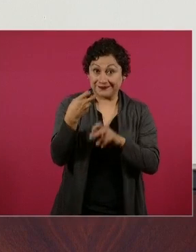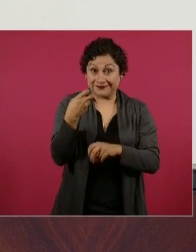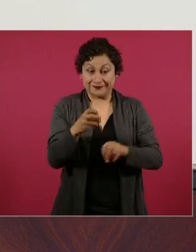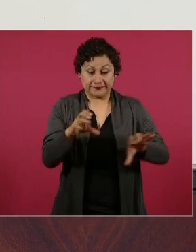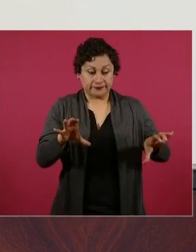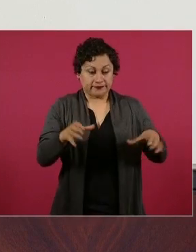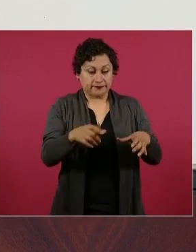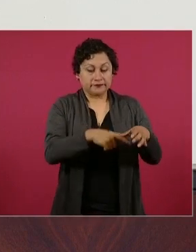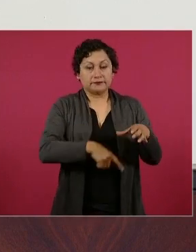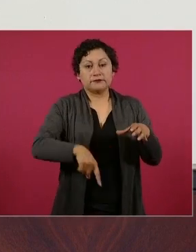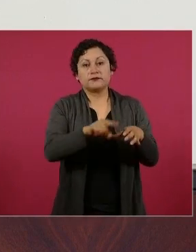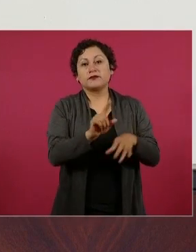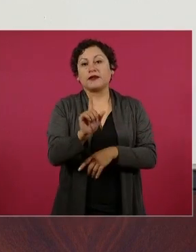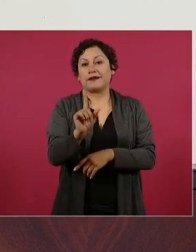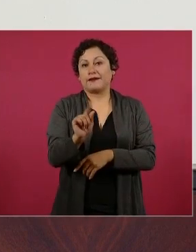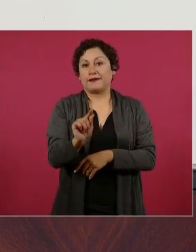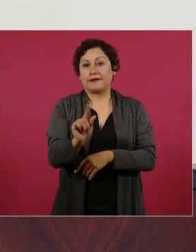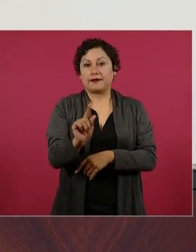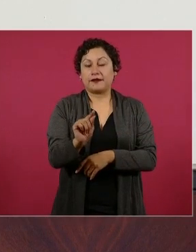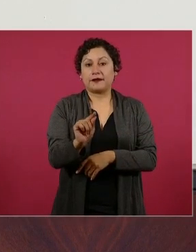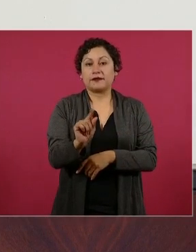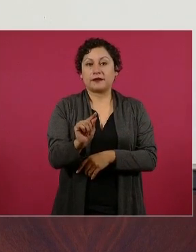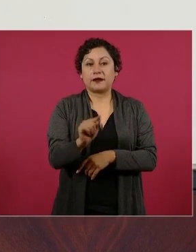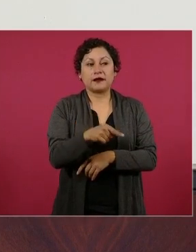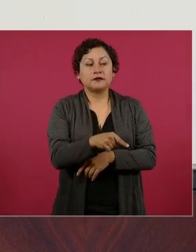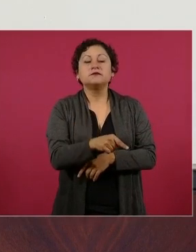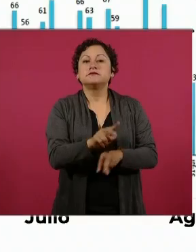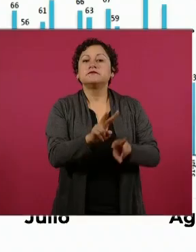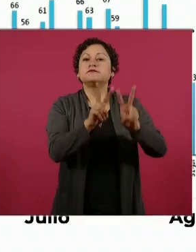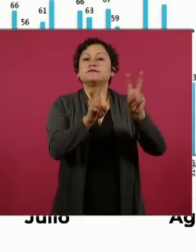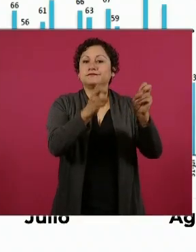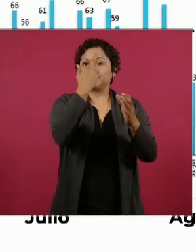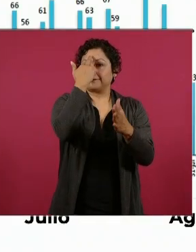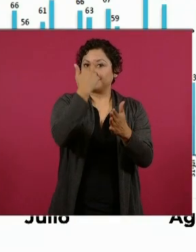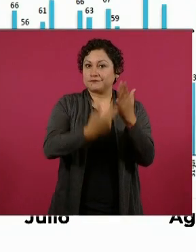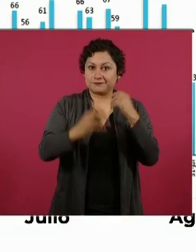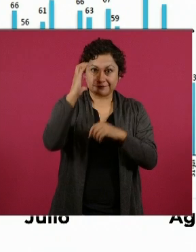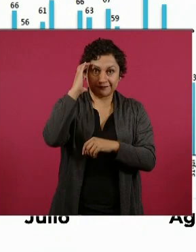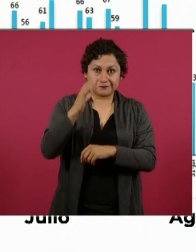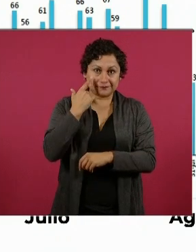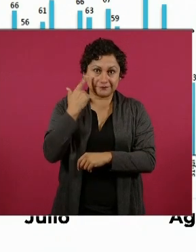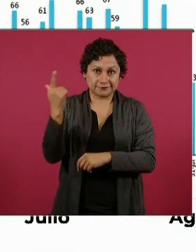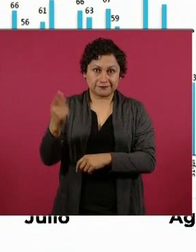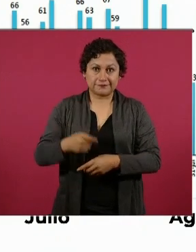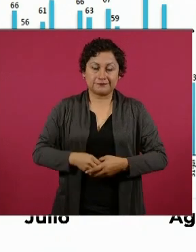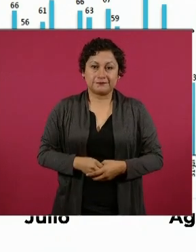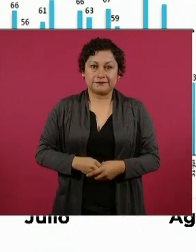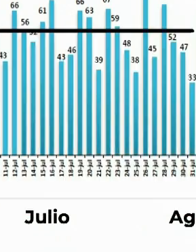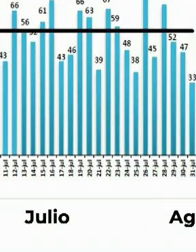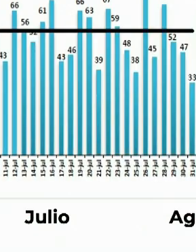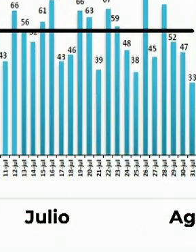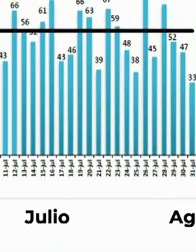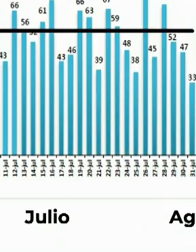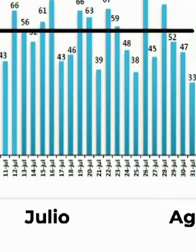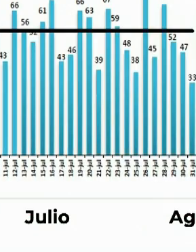se atribuyen a la delincuencia organizada, es decir, son enfrentamientos entre bandas.